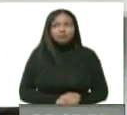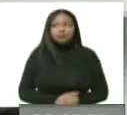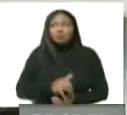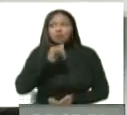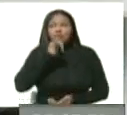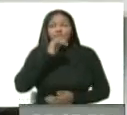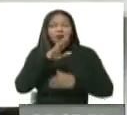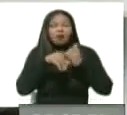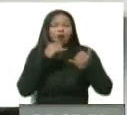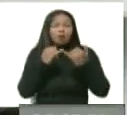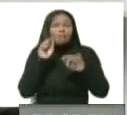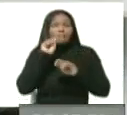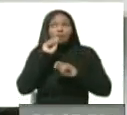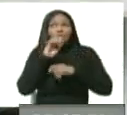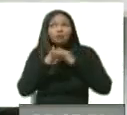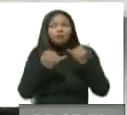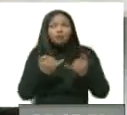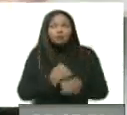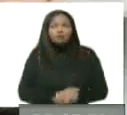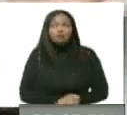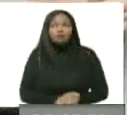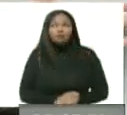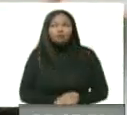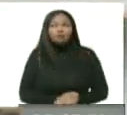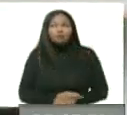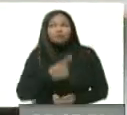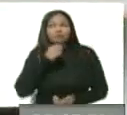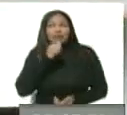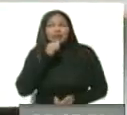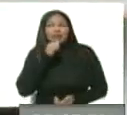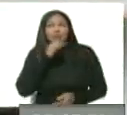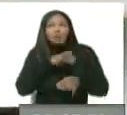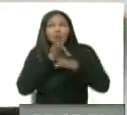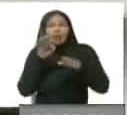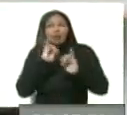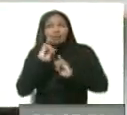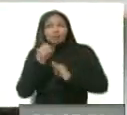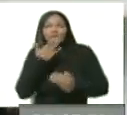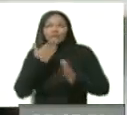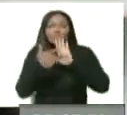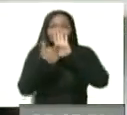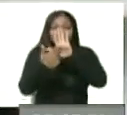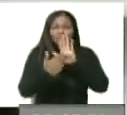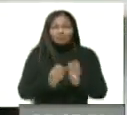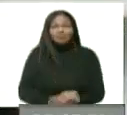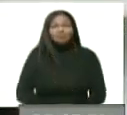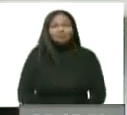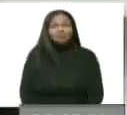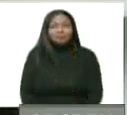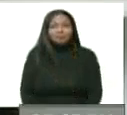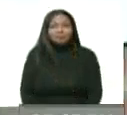Información de último minuto. No vamos a decir quién viene, vamos a dejar que él mismo se presente.